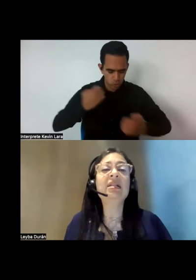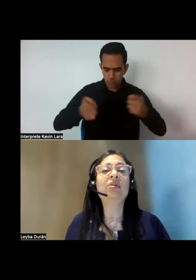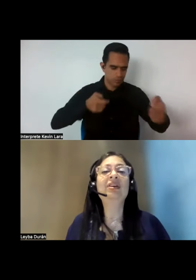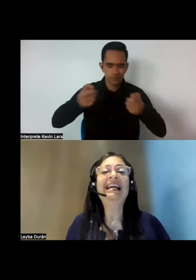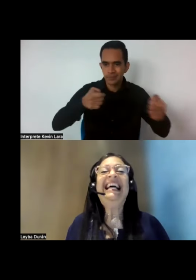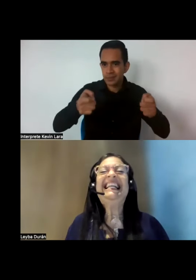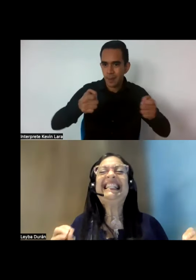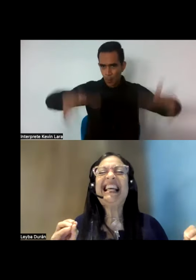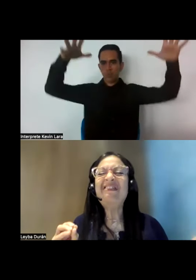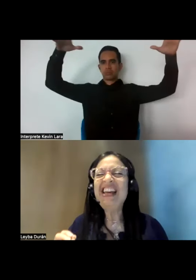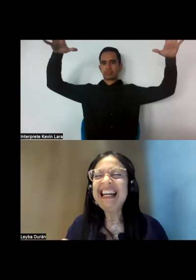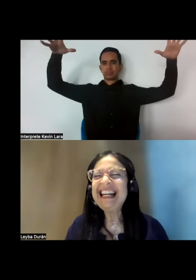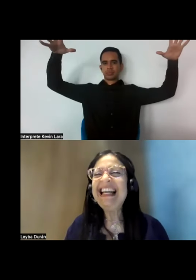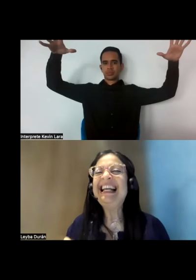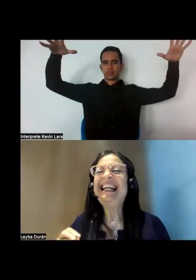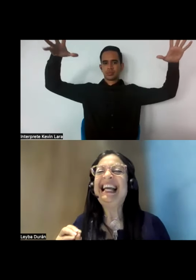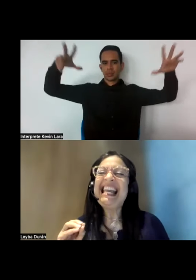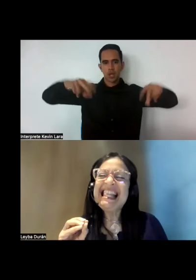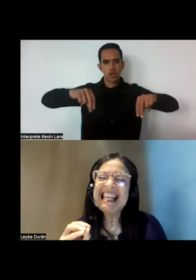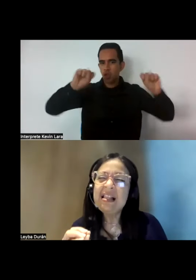de lo básico, saber